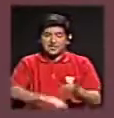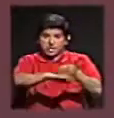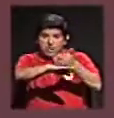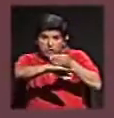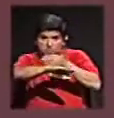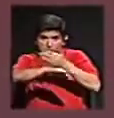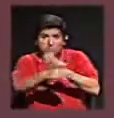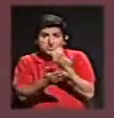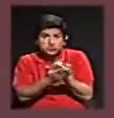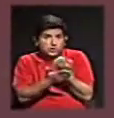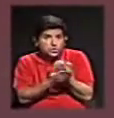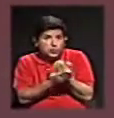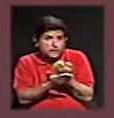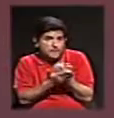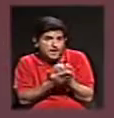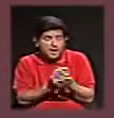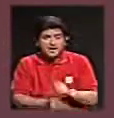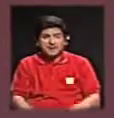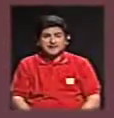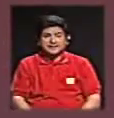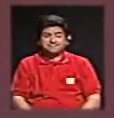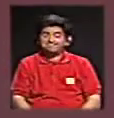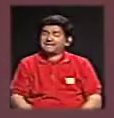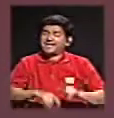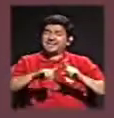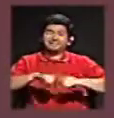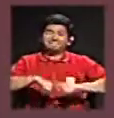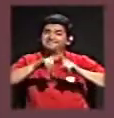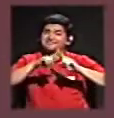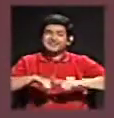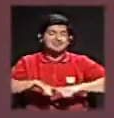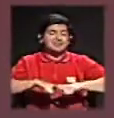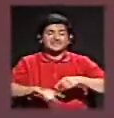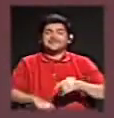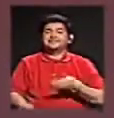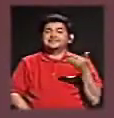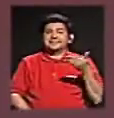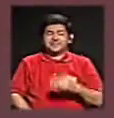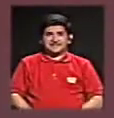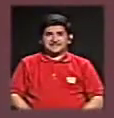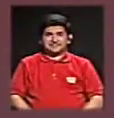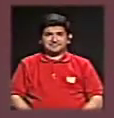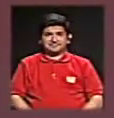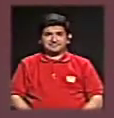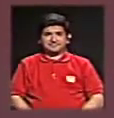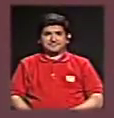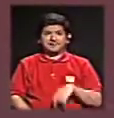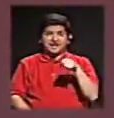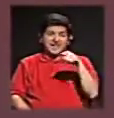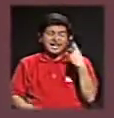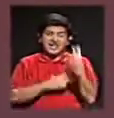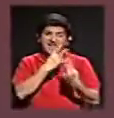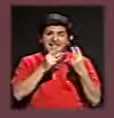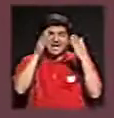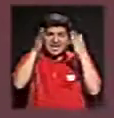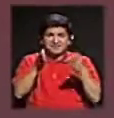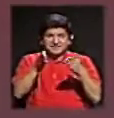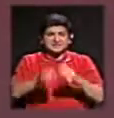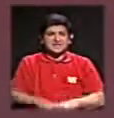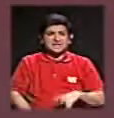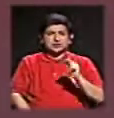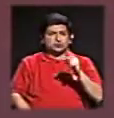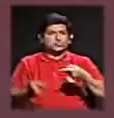creciendo en su economía, están determinados o supeditados a un vecindario que no